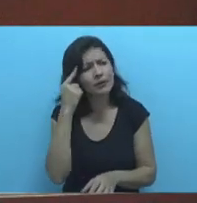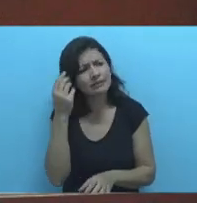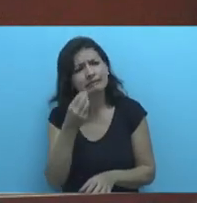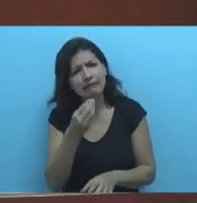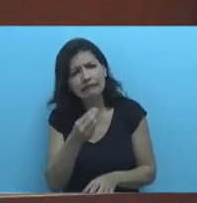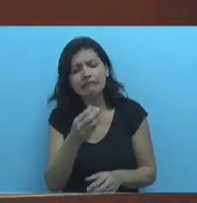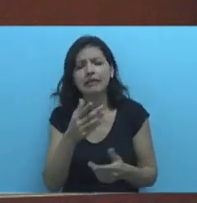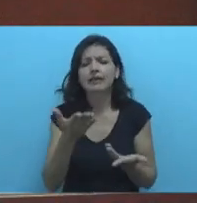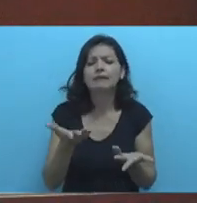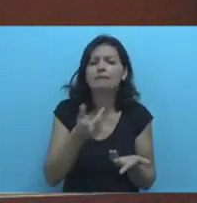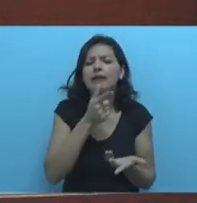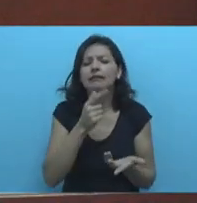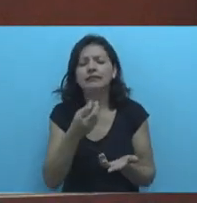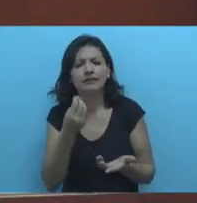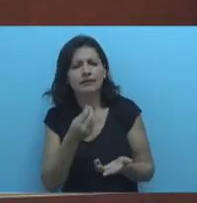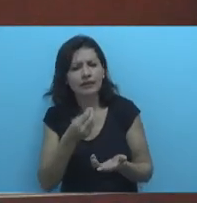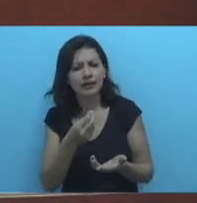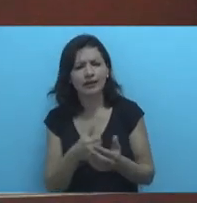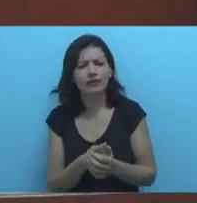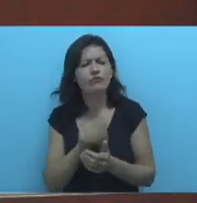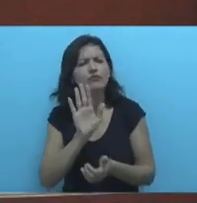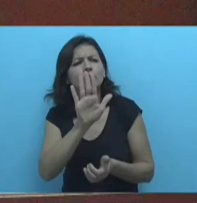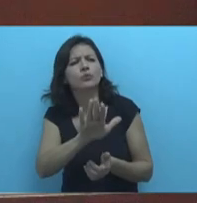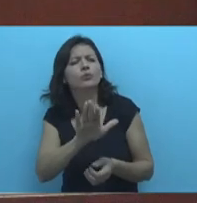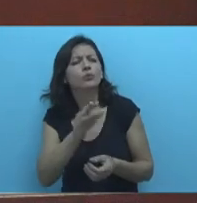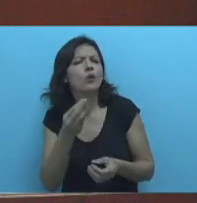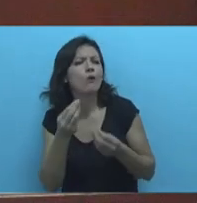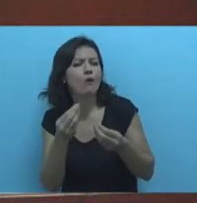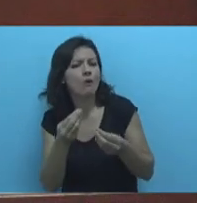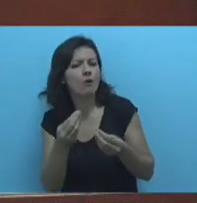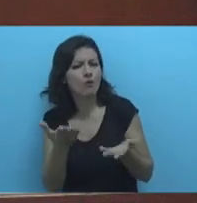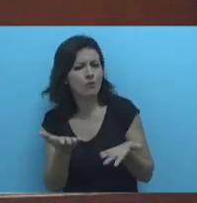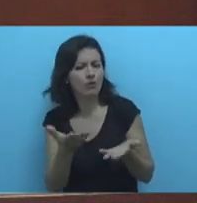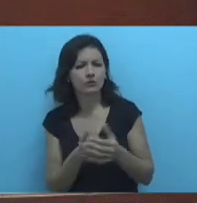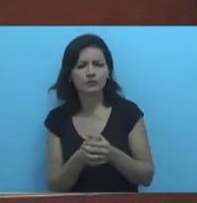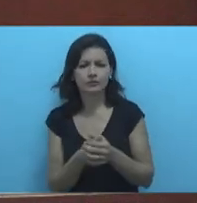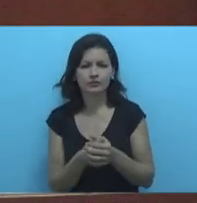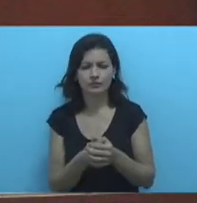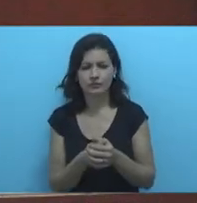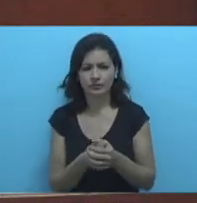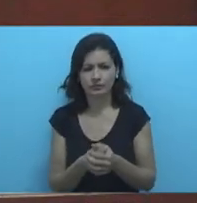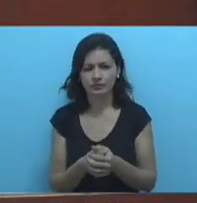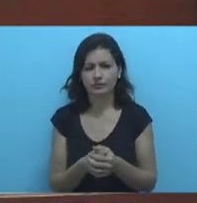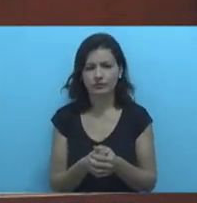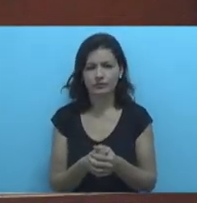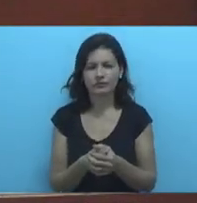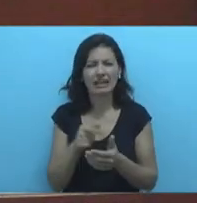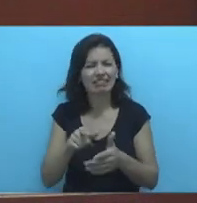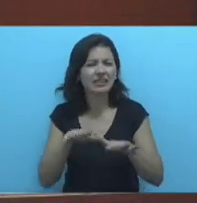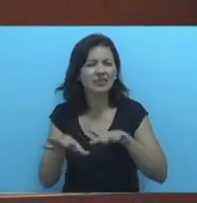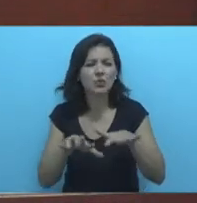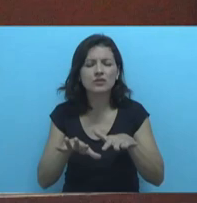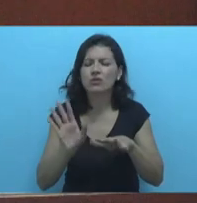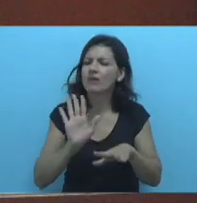va a ser la cosa hacia adelante con lo que está pasando, con la